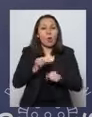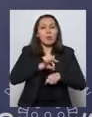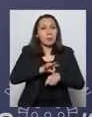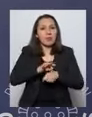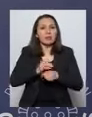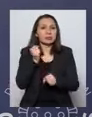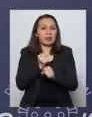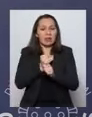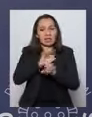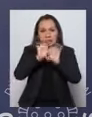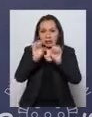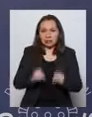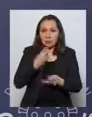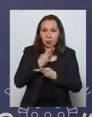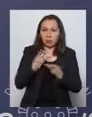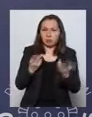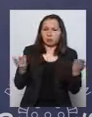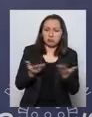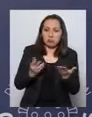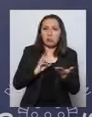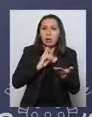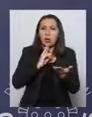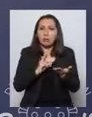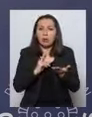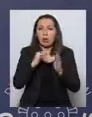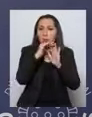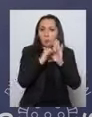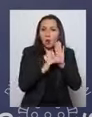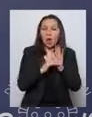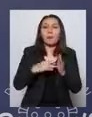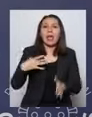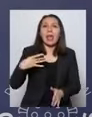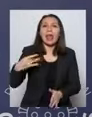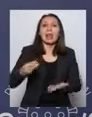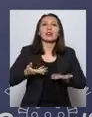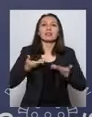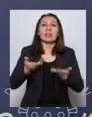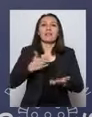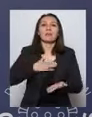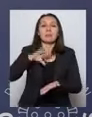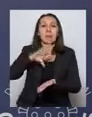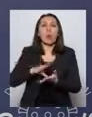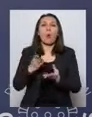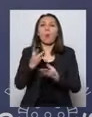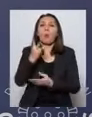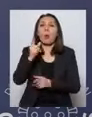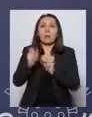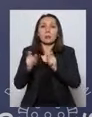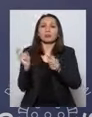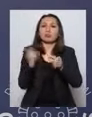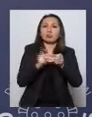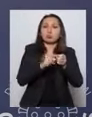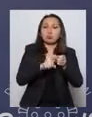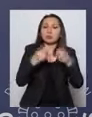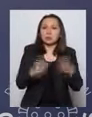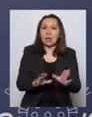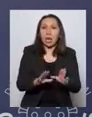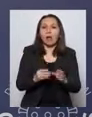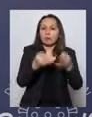en el sistema público y en ese sentido como resultado el por qué el programa elijo servir en mi país cuántas personas se han inscrito y cuántas ya